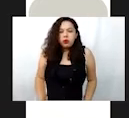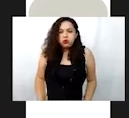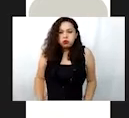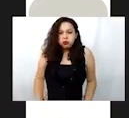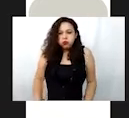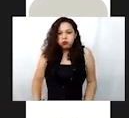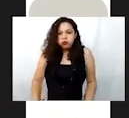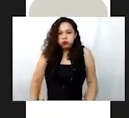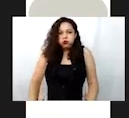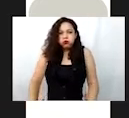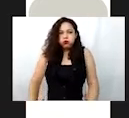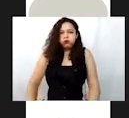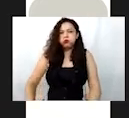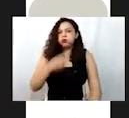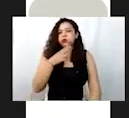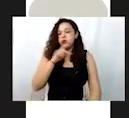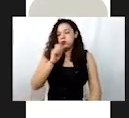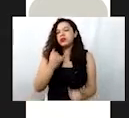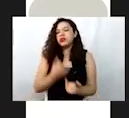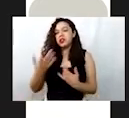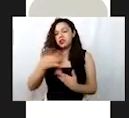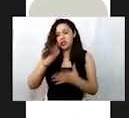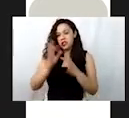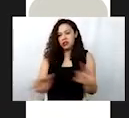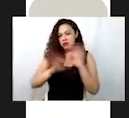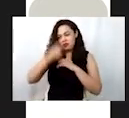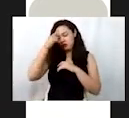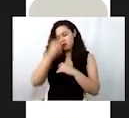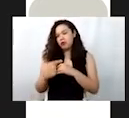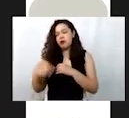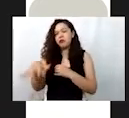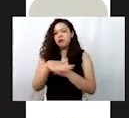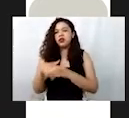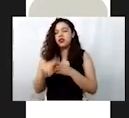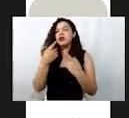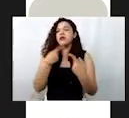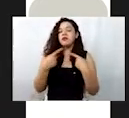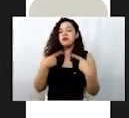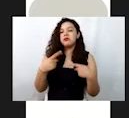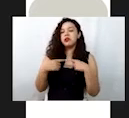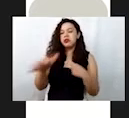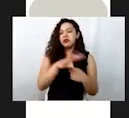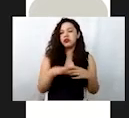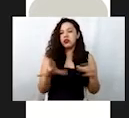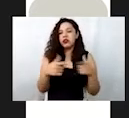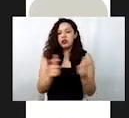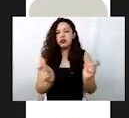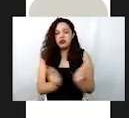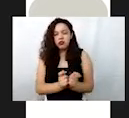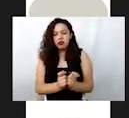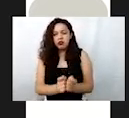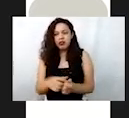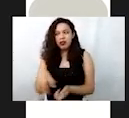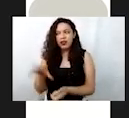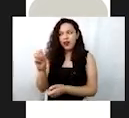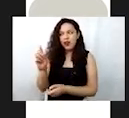útiles también y que vale la pena que las incorporemos al momento que un interlocutor o una población, alguien más nos diga, bueno, esto está muy padre,